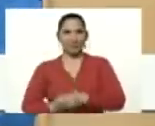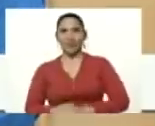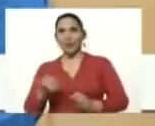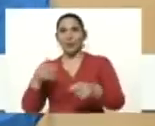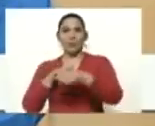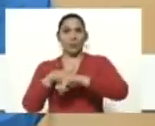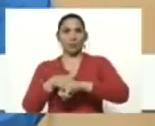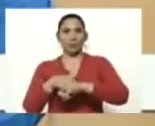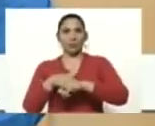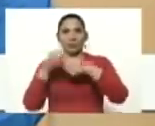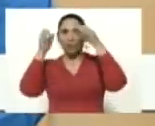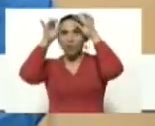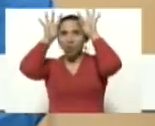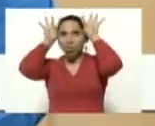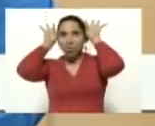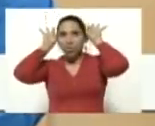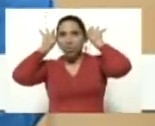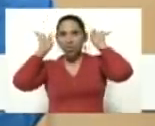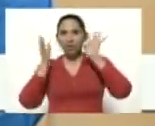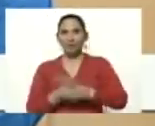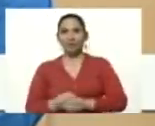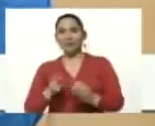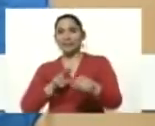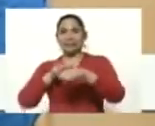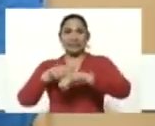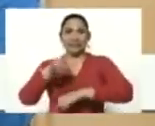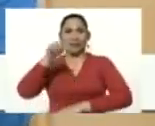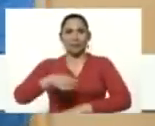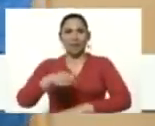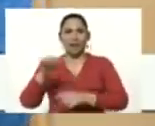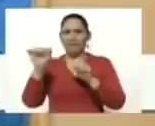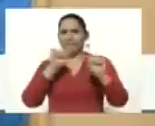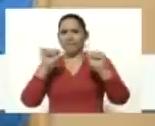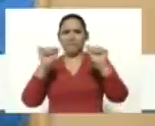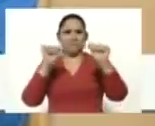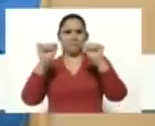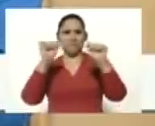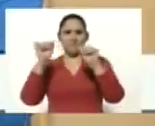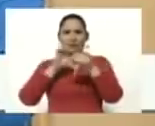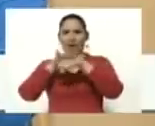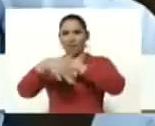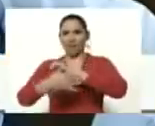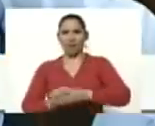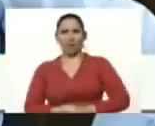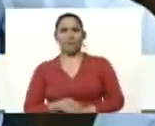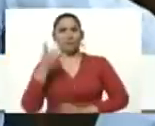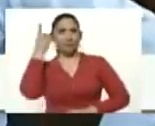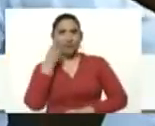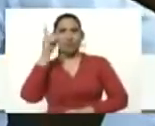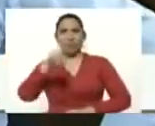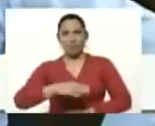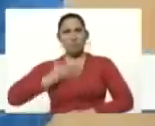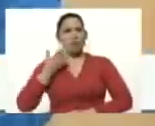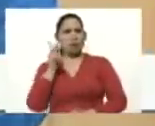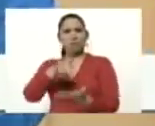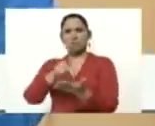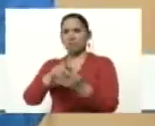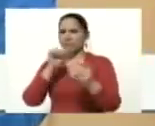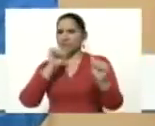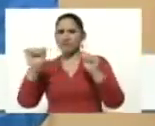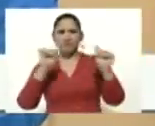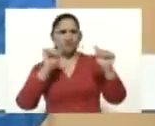Rodríguez está peludo, pues. Héctor Rodríguez puede ir a pulirse la calva. Darío Vives puede ir a